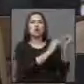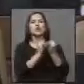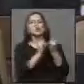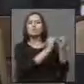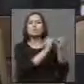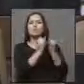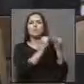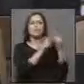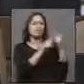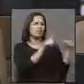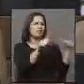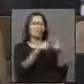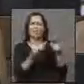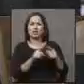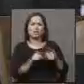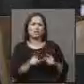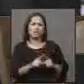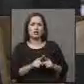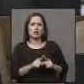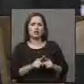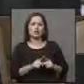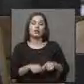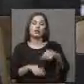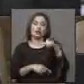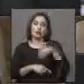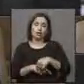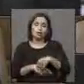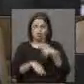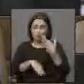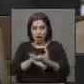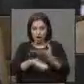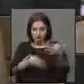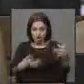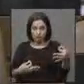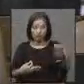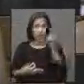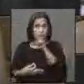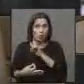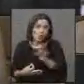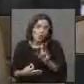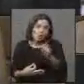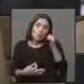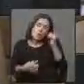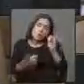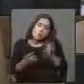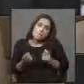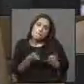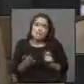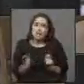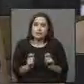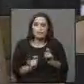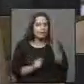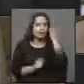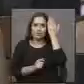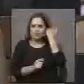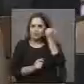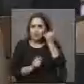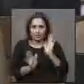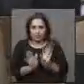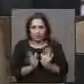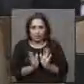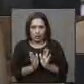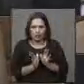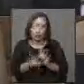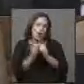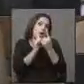absolutamente distintos unos de otros. Y hoy día, ¿qué es lo que tenemos finalmente? Al parecer, presidente, porque no sabemos de qué manera esto